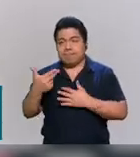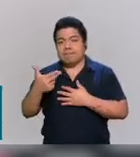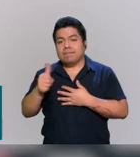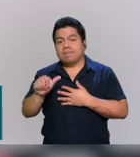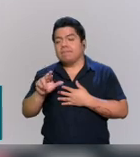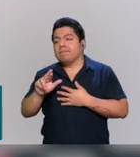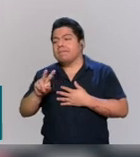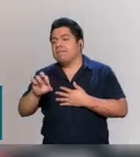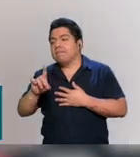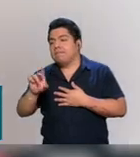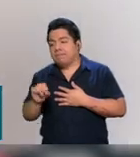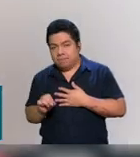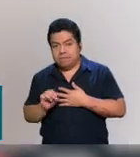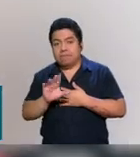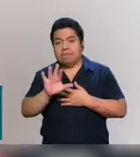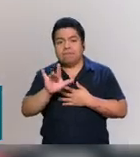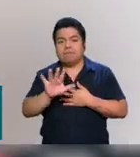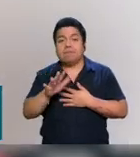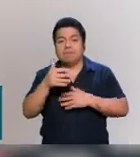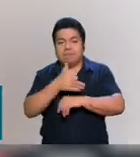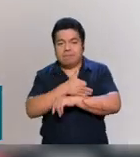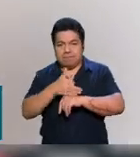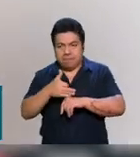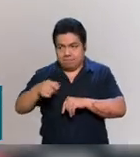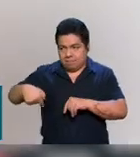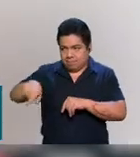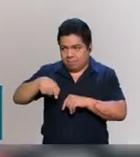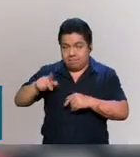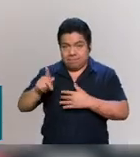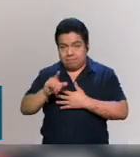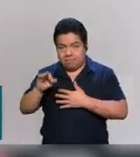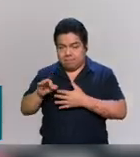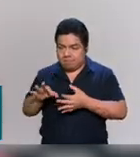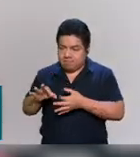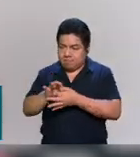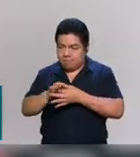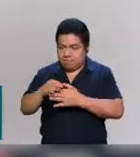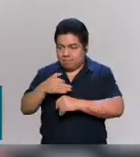que haya 50% de nepotismo en el Poder Judicial en México?